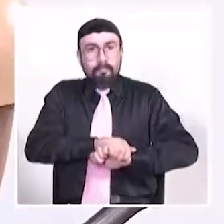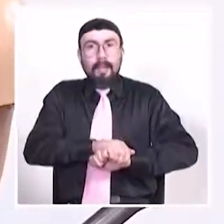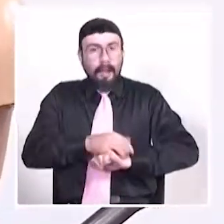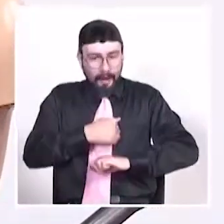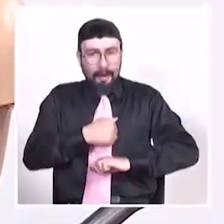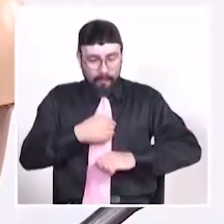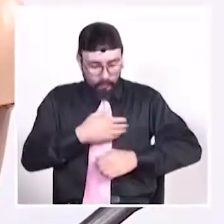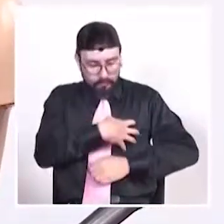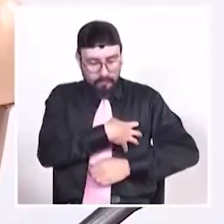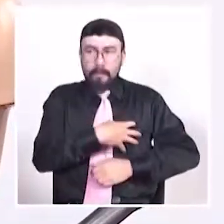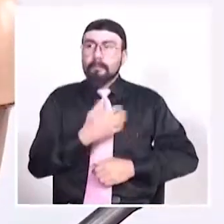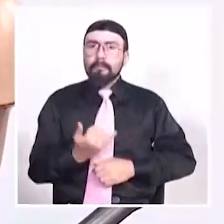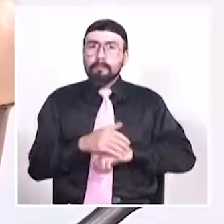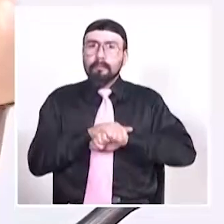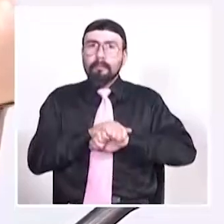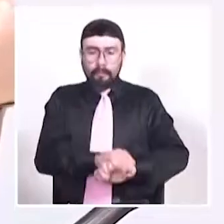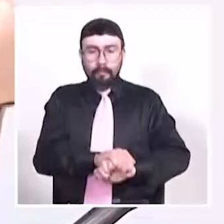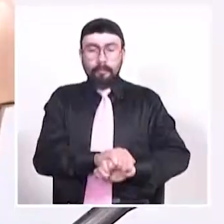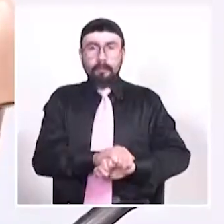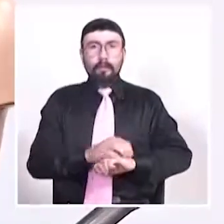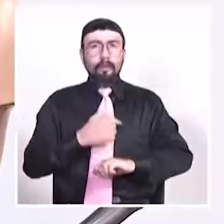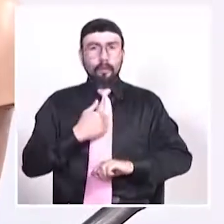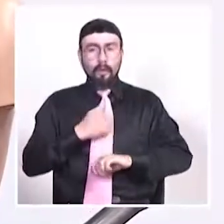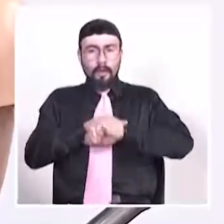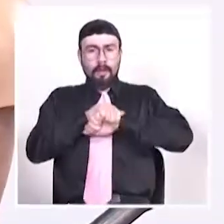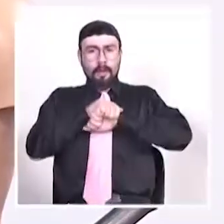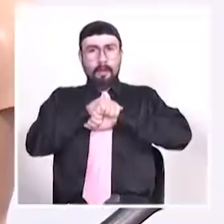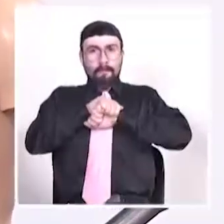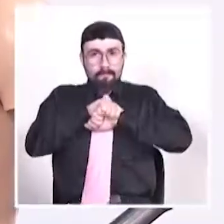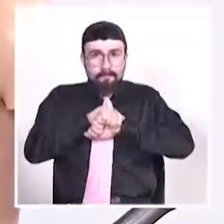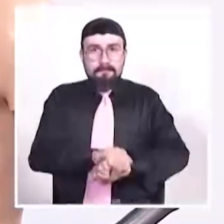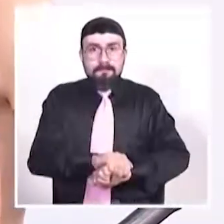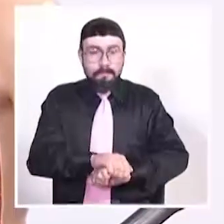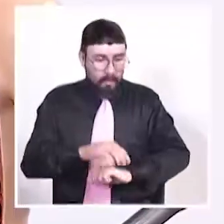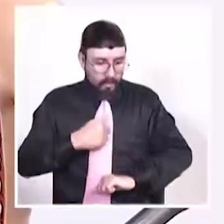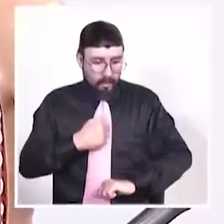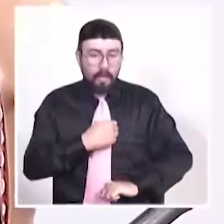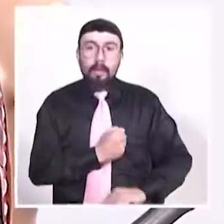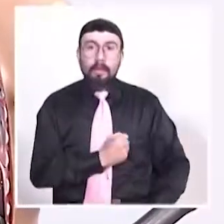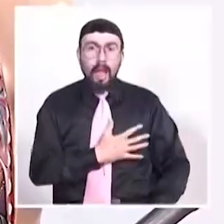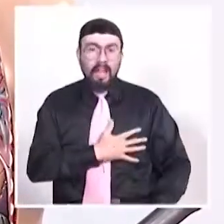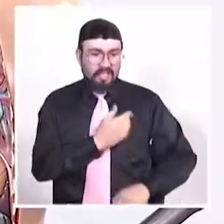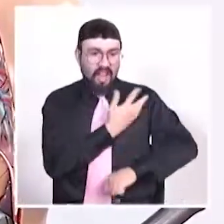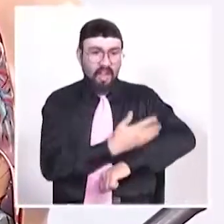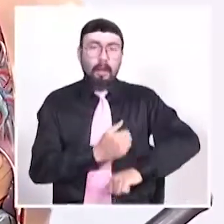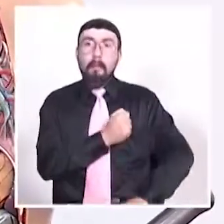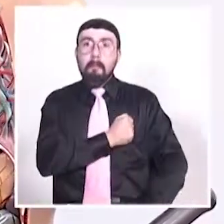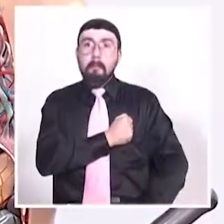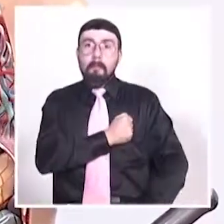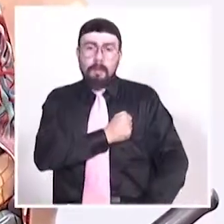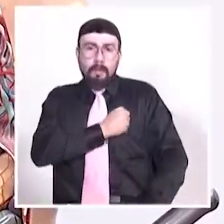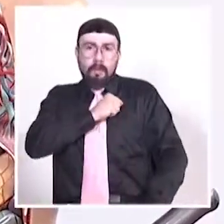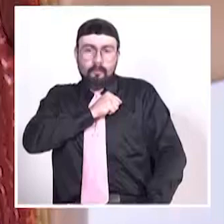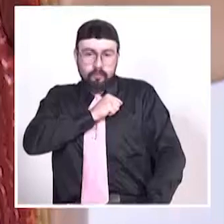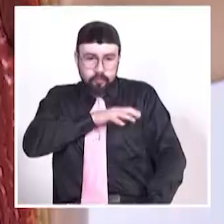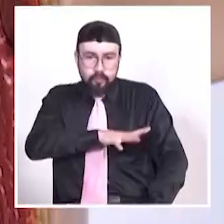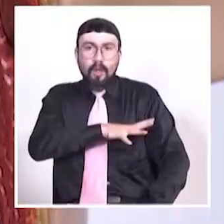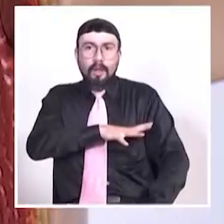corazón. Y cuando hacemos la compresión lo que hacemos es exprimir ese corazón. Al